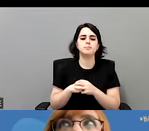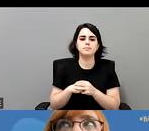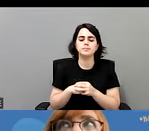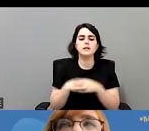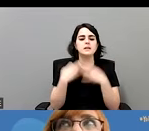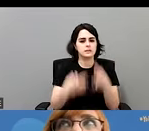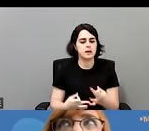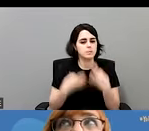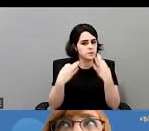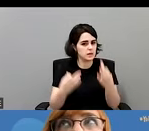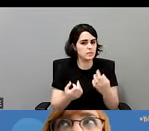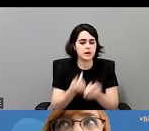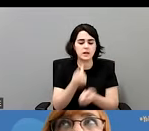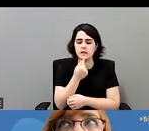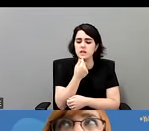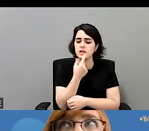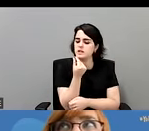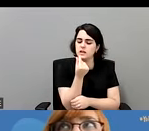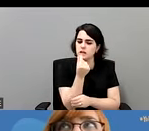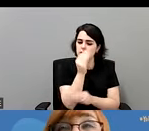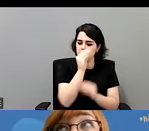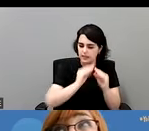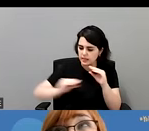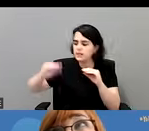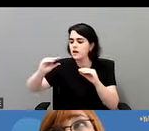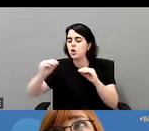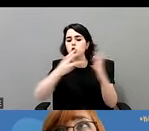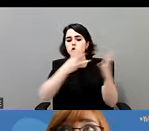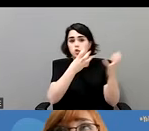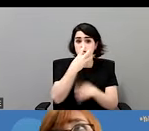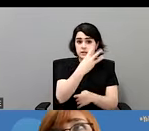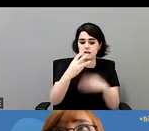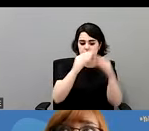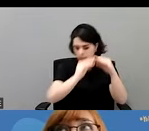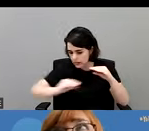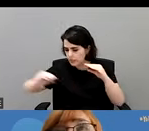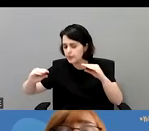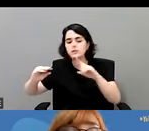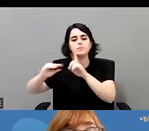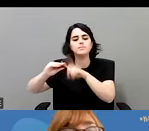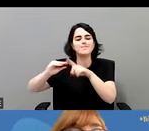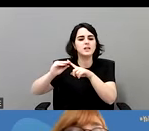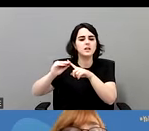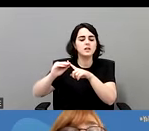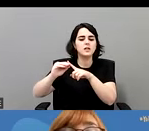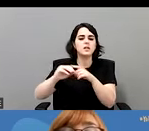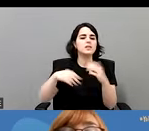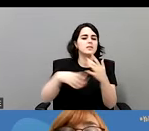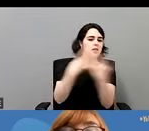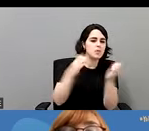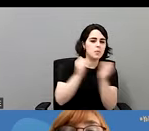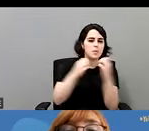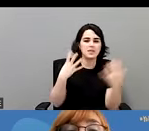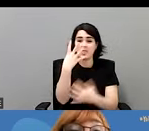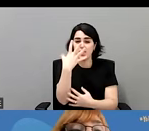Siempre se suele dejar un dinero de bolsillo de esos 833 euros, que suele ser entre un 19 y